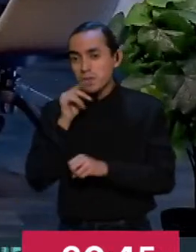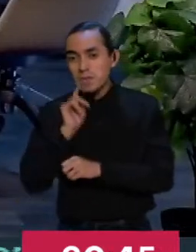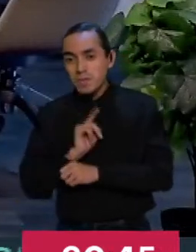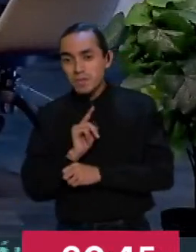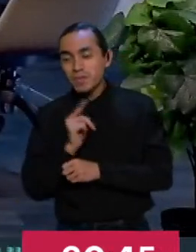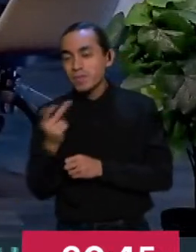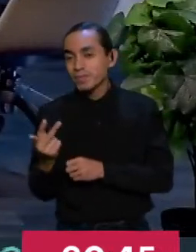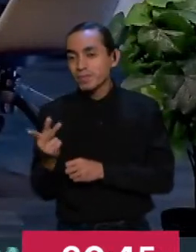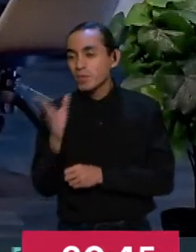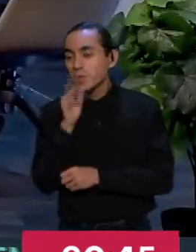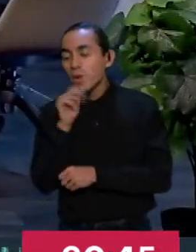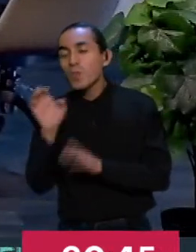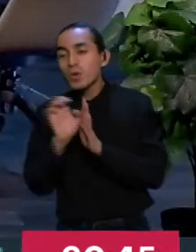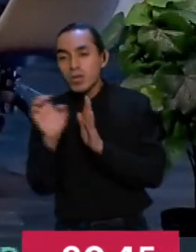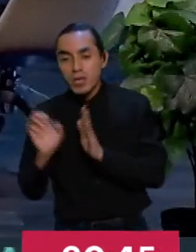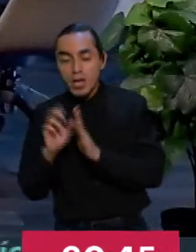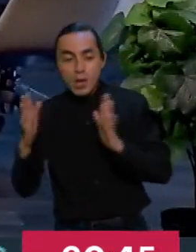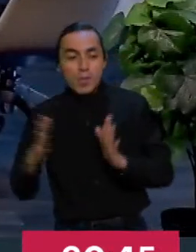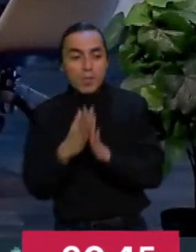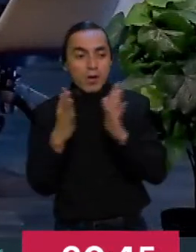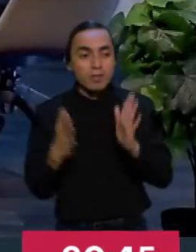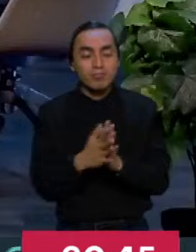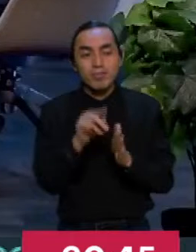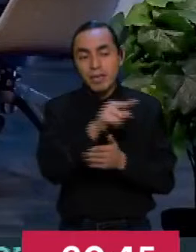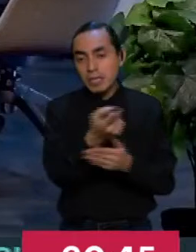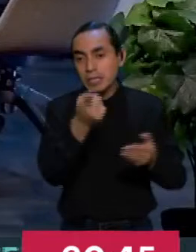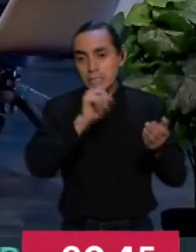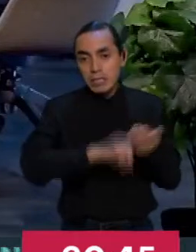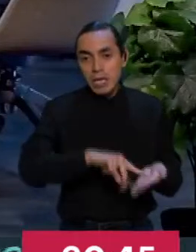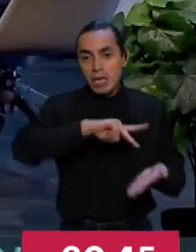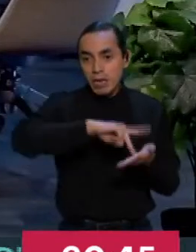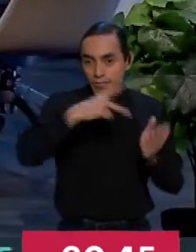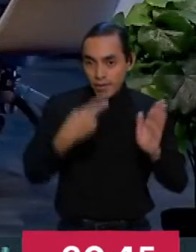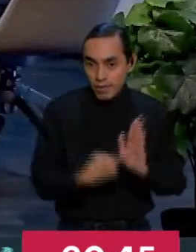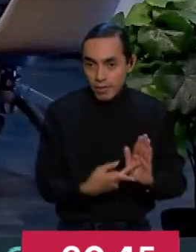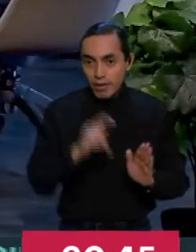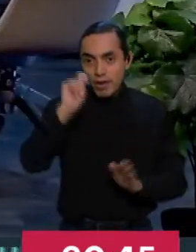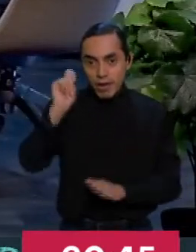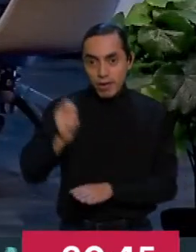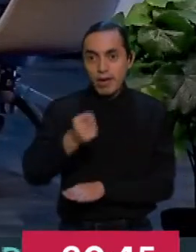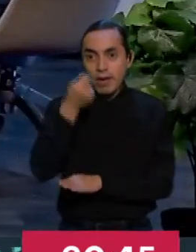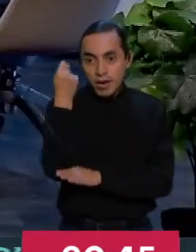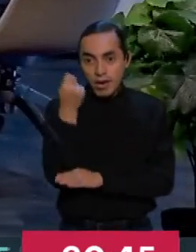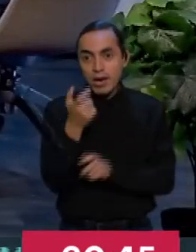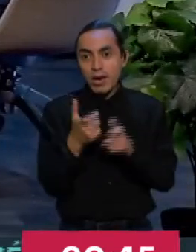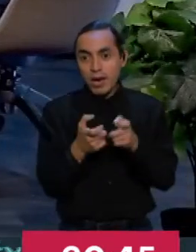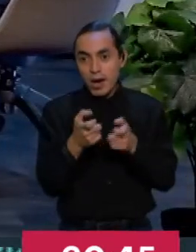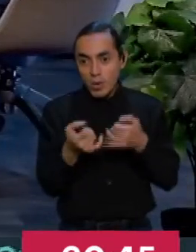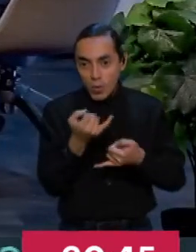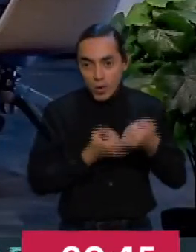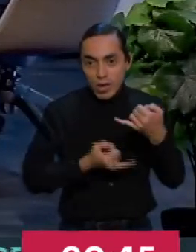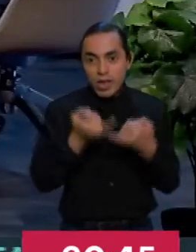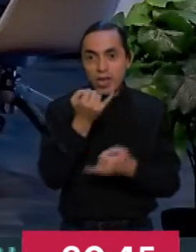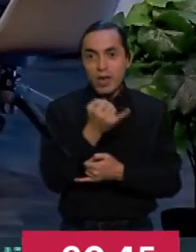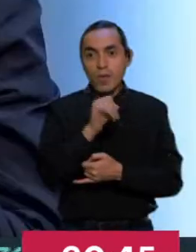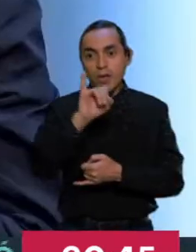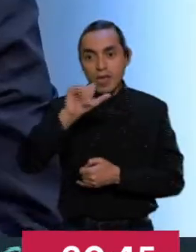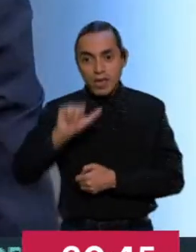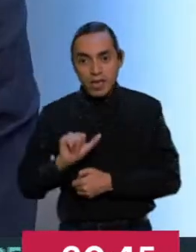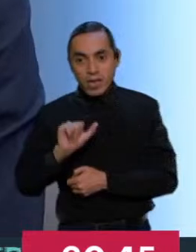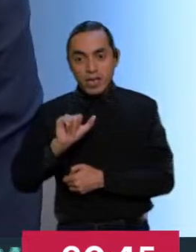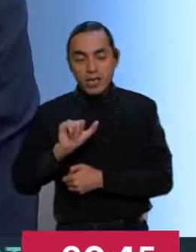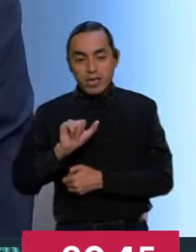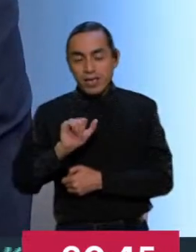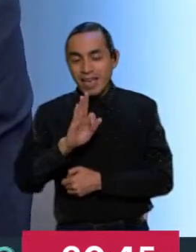ejemplo, participar en todo lo que tiene que ver con ingenierías, tecnología, videojuegos, inteligencia artificial, que está